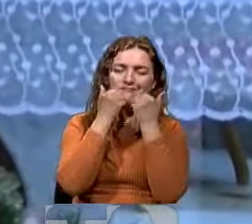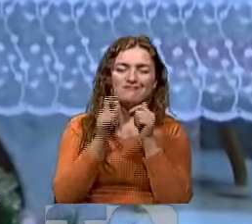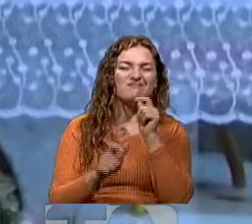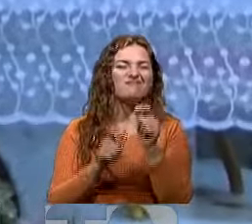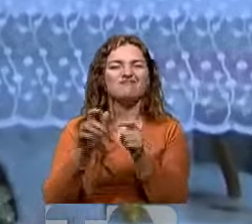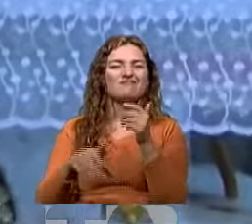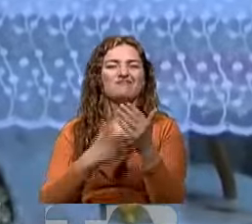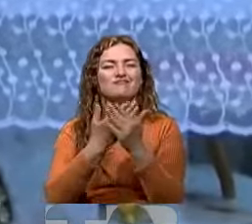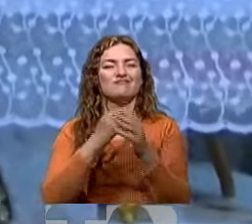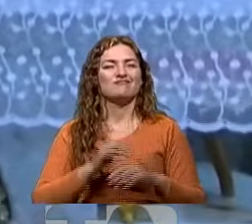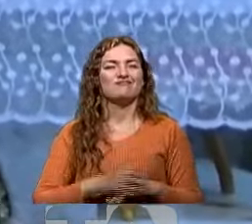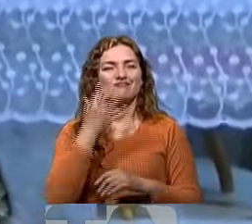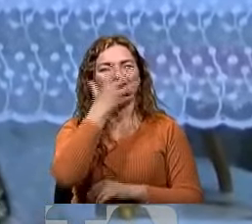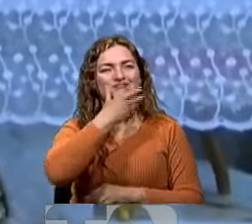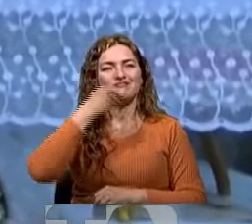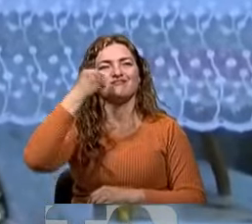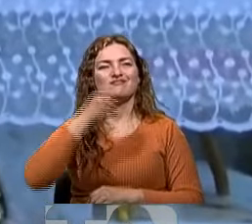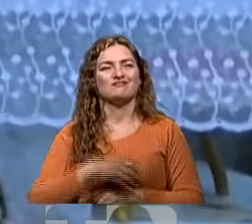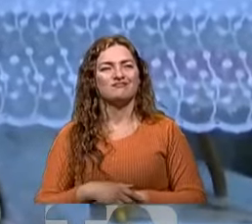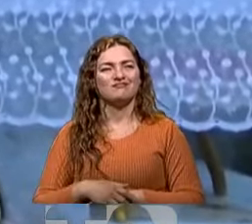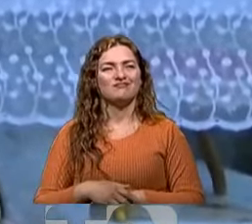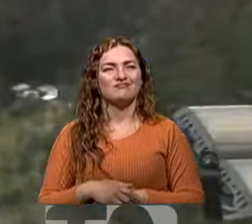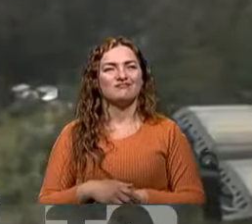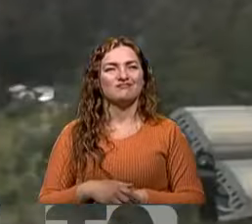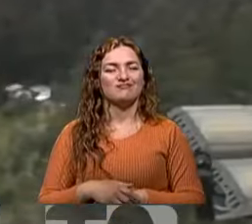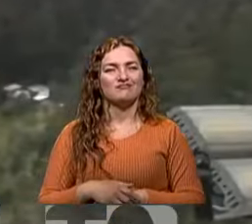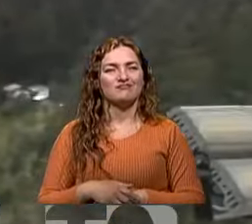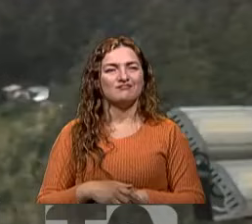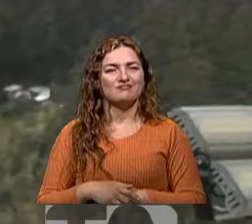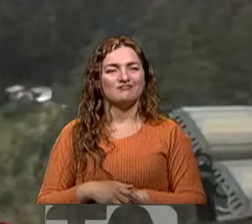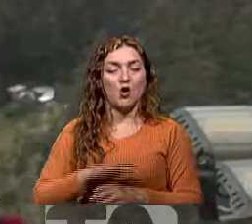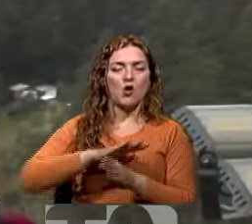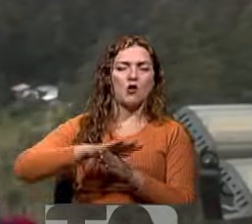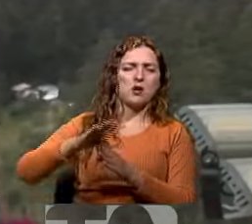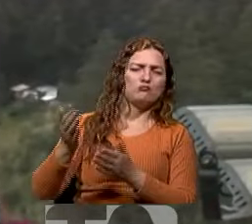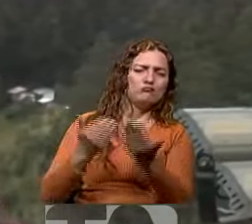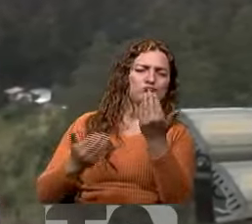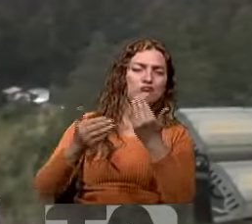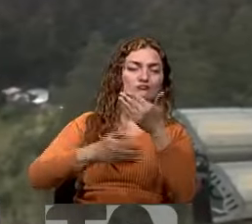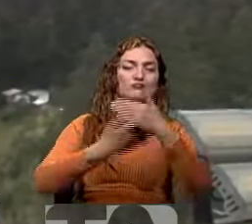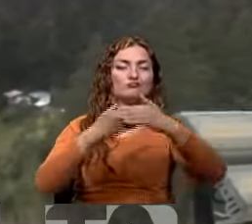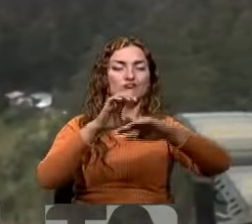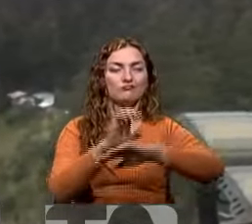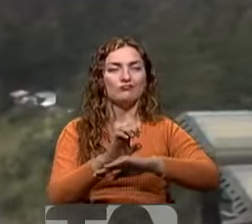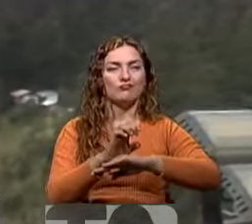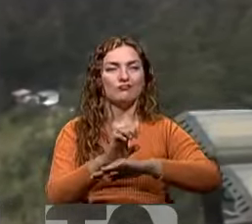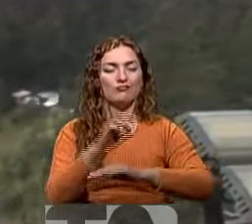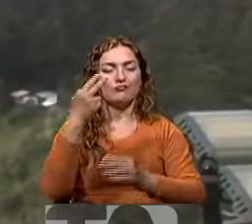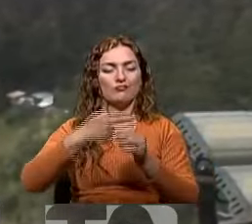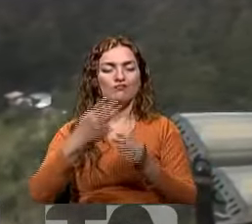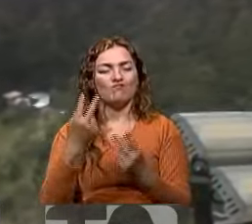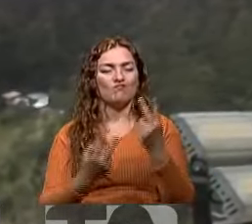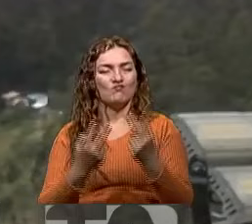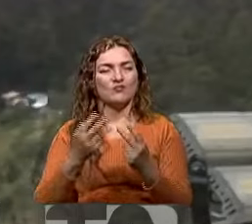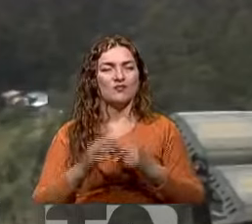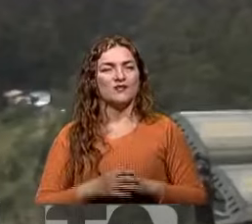gente tan linda como son nuestros biblianenses. Hacemos la cordial invitación a todo el país. Que estén aquí, les